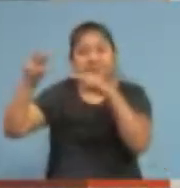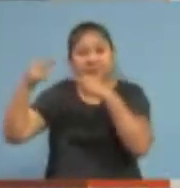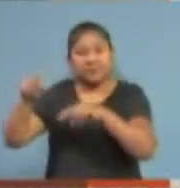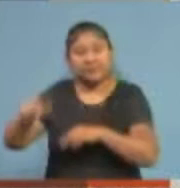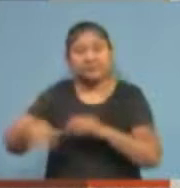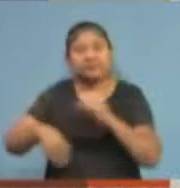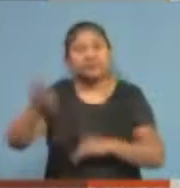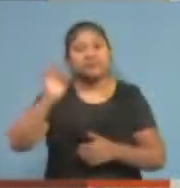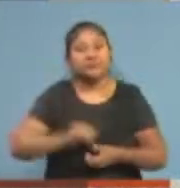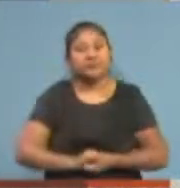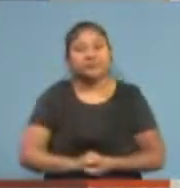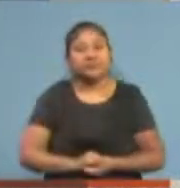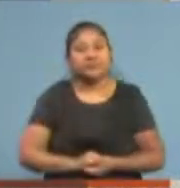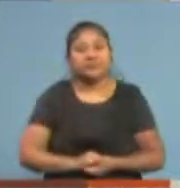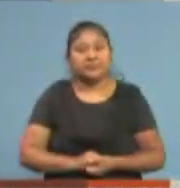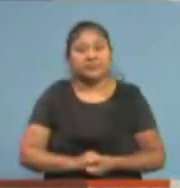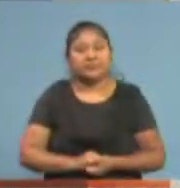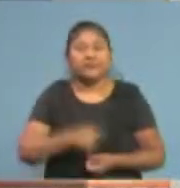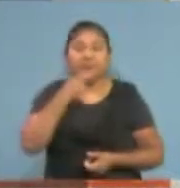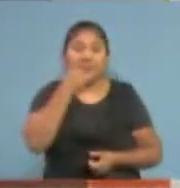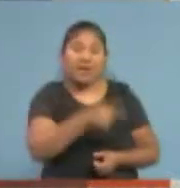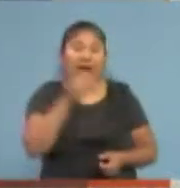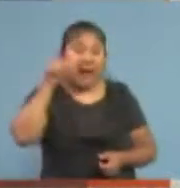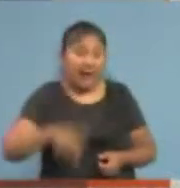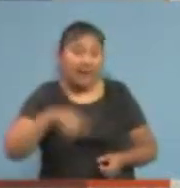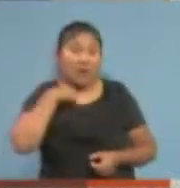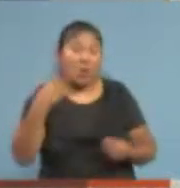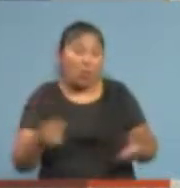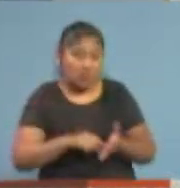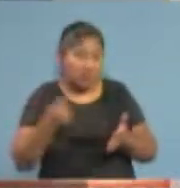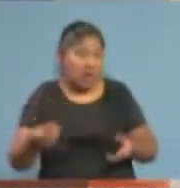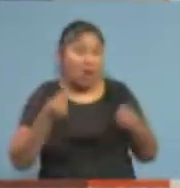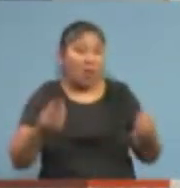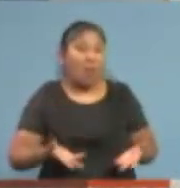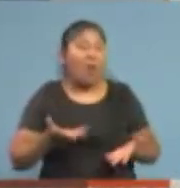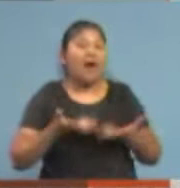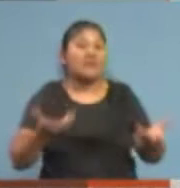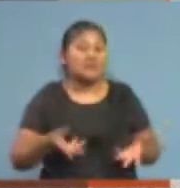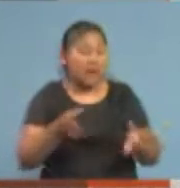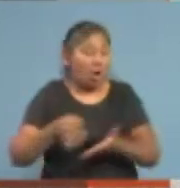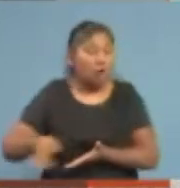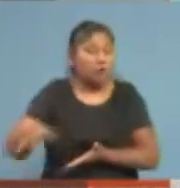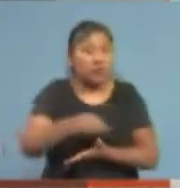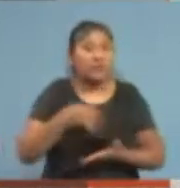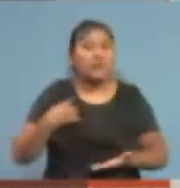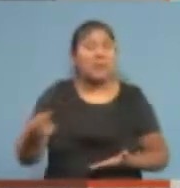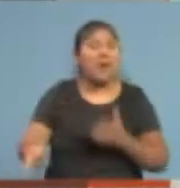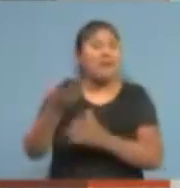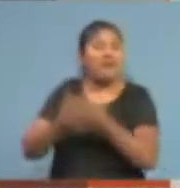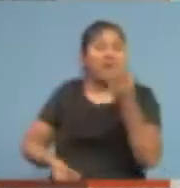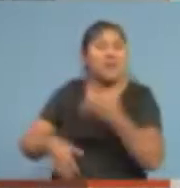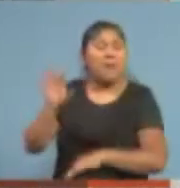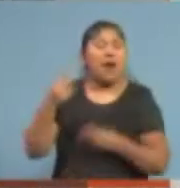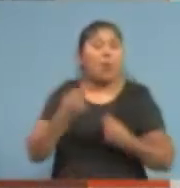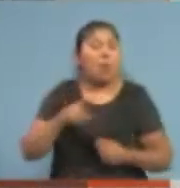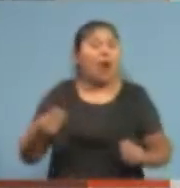en ciencia de la provincia cómo se están realizando los controles cuáles son las faltas más comunes que realizan los los comercios si en realidad